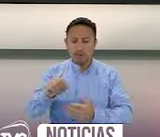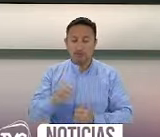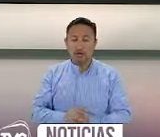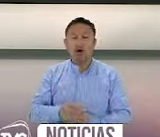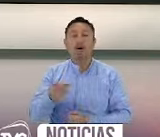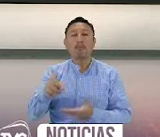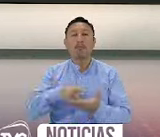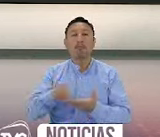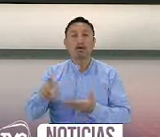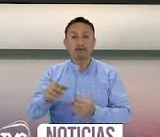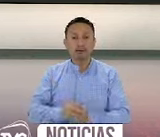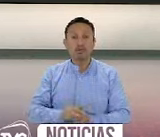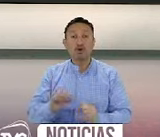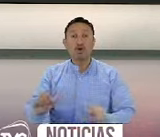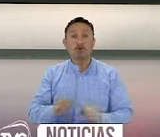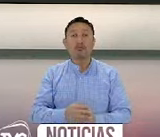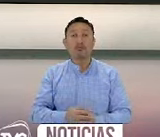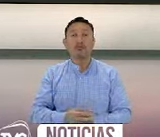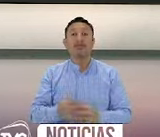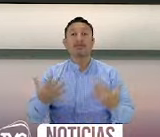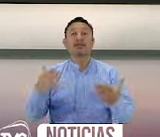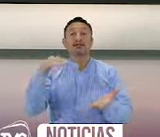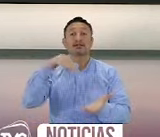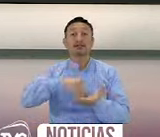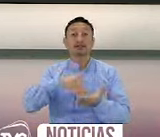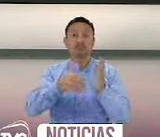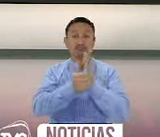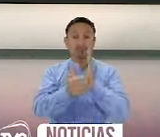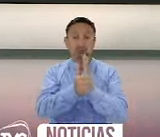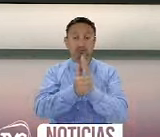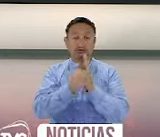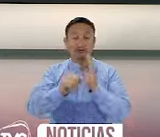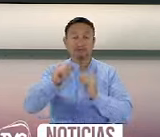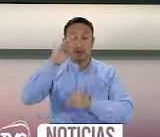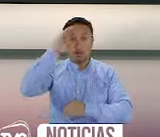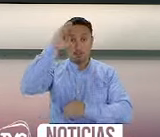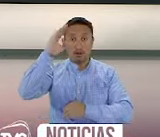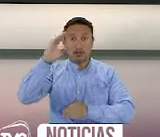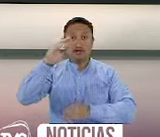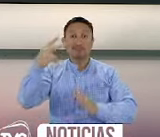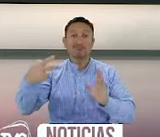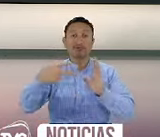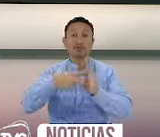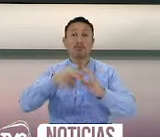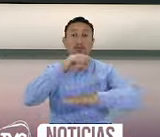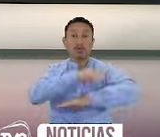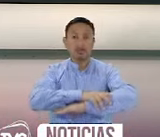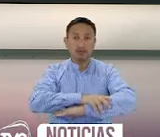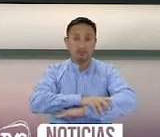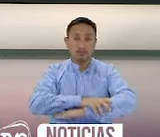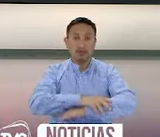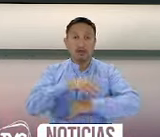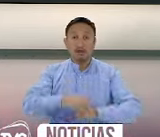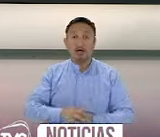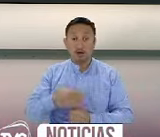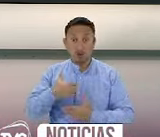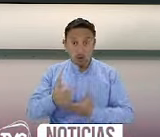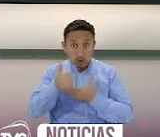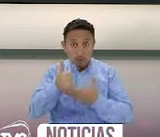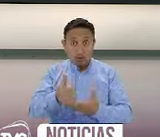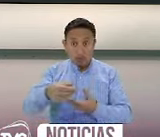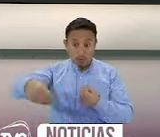oficiales, centros de capacitación, servidores policiales en servicio activo o pasivo, que a cambio de beneficios económicos